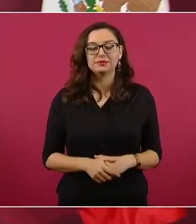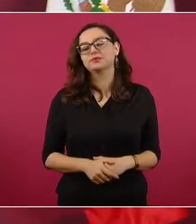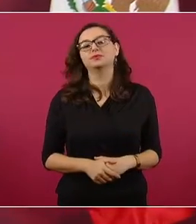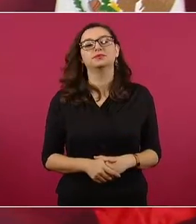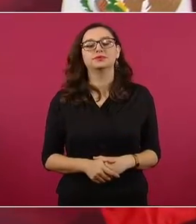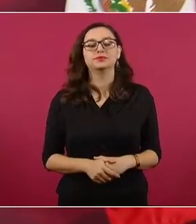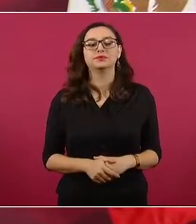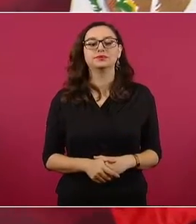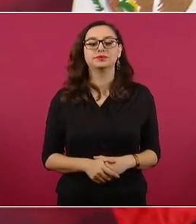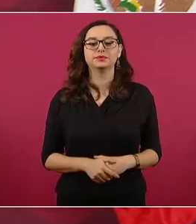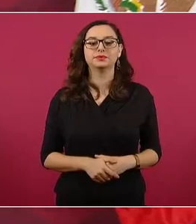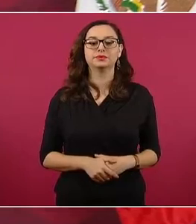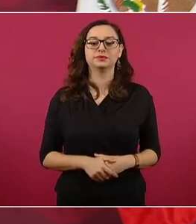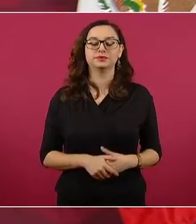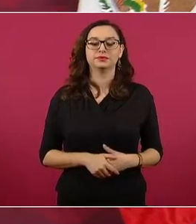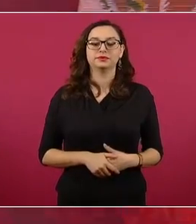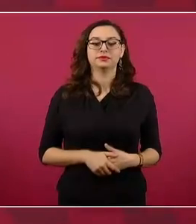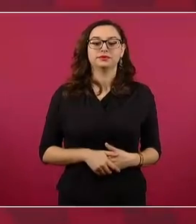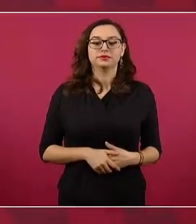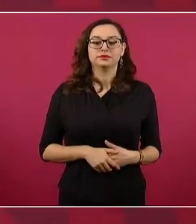Huasteca